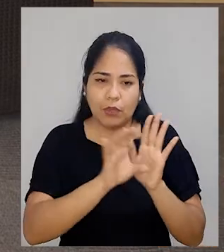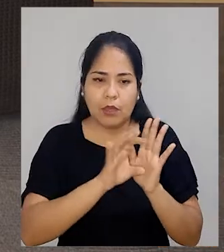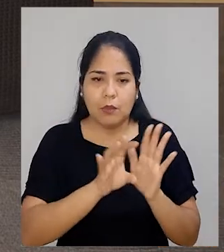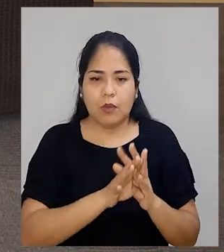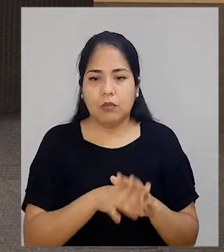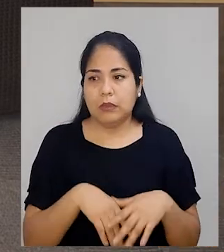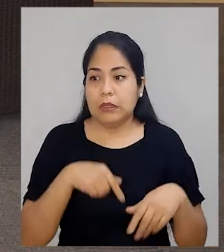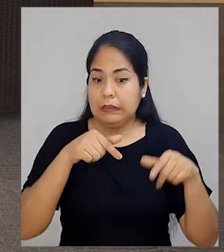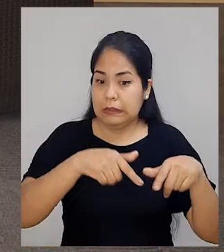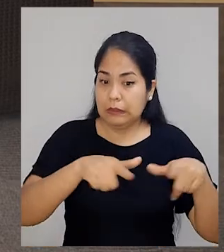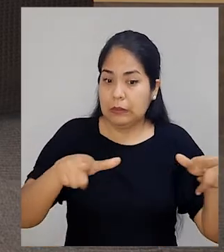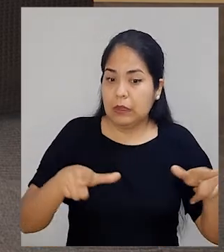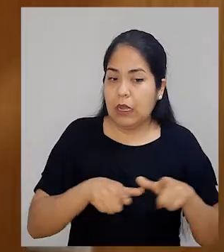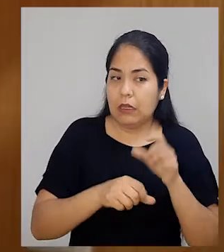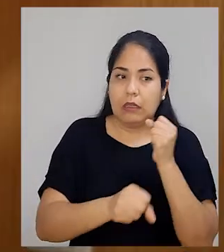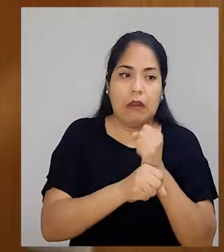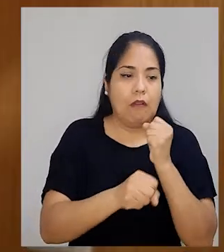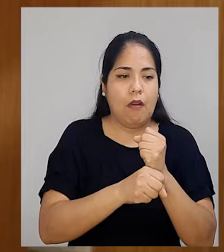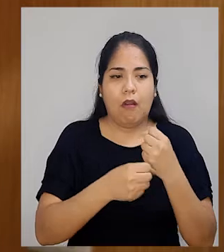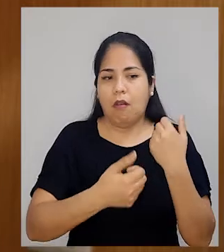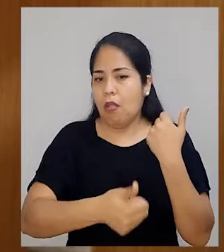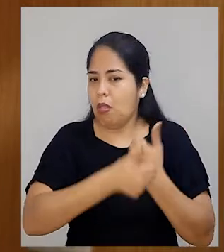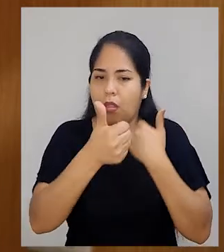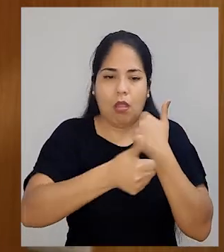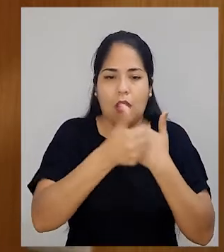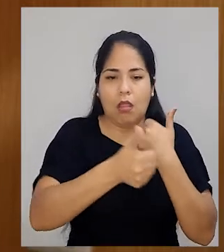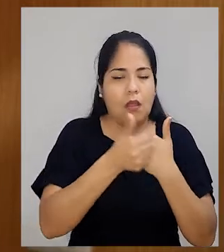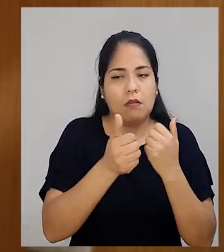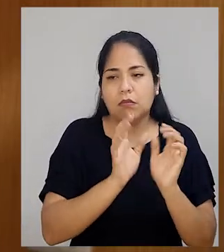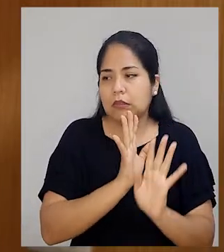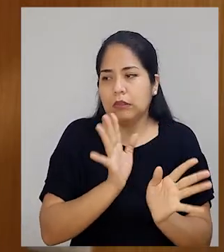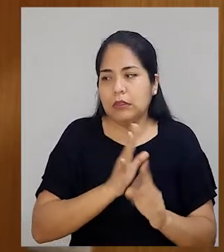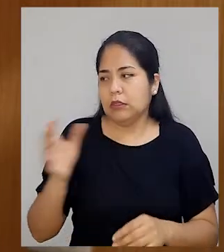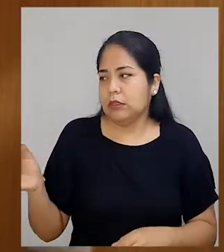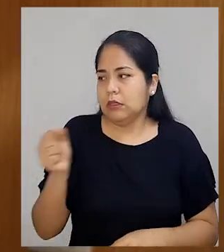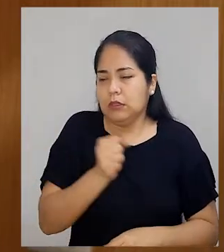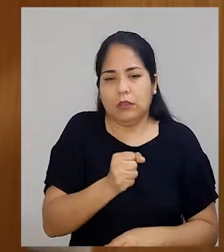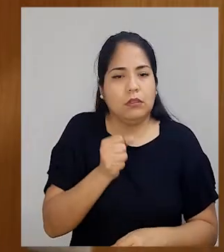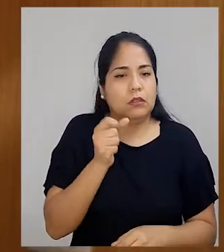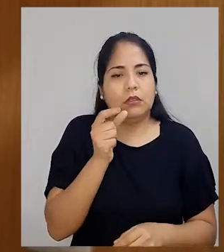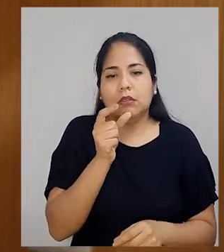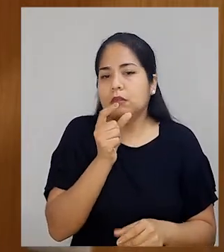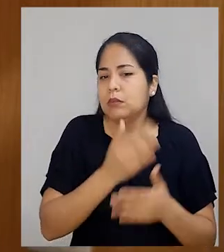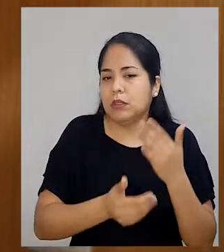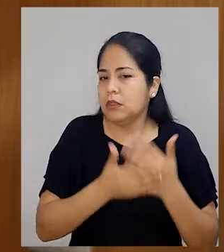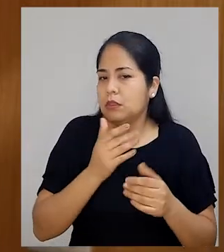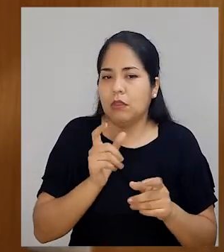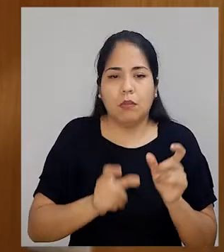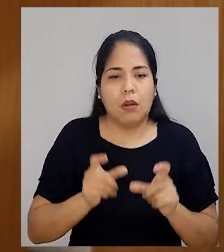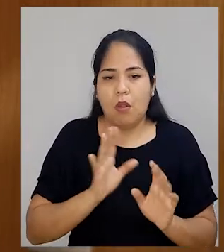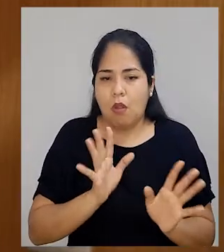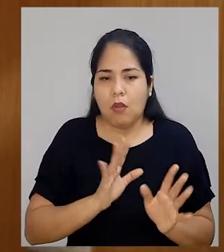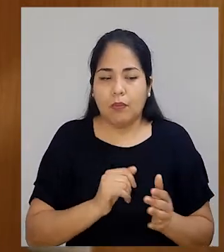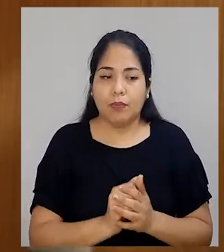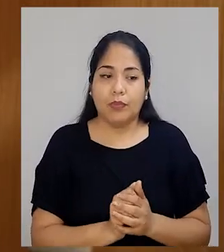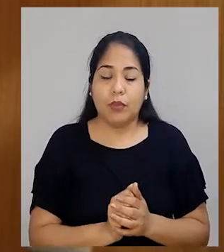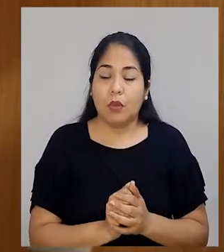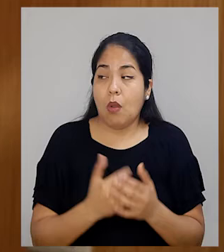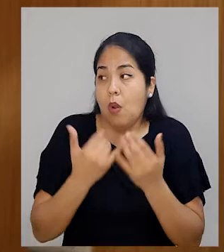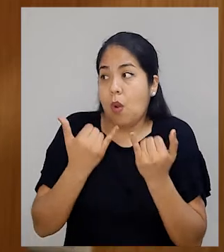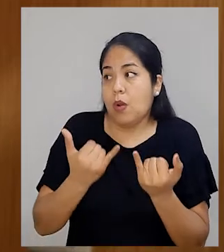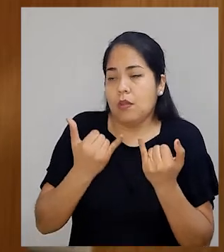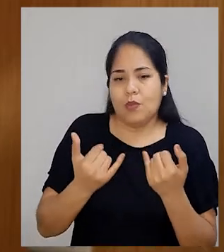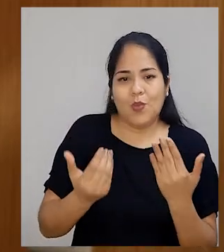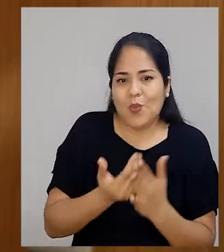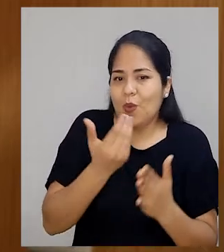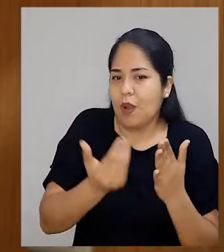mencionas. Por ejemplo, ¿no?, mi labor es de riesgo, no puedo contratar a personas con discapacidad, ¿no? O de pronto este año no he